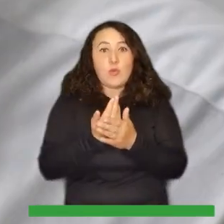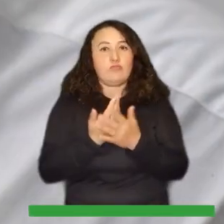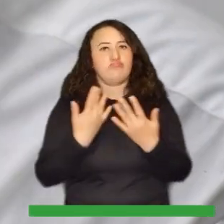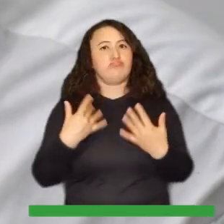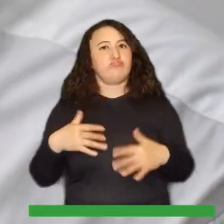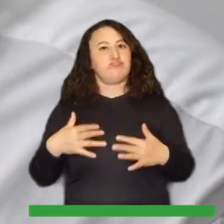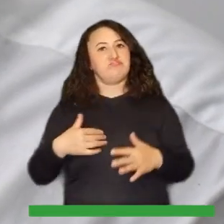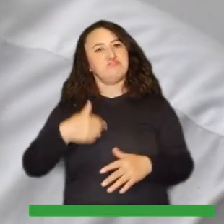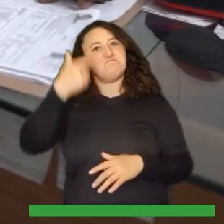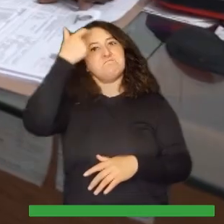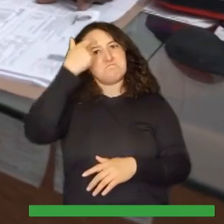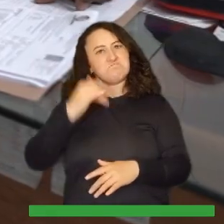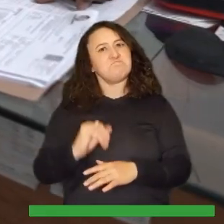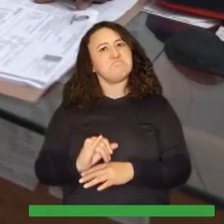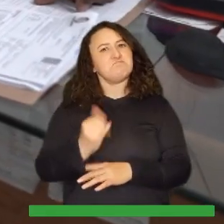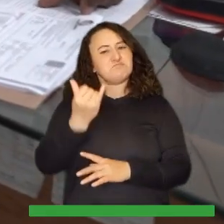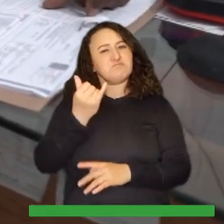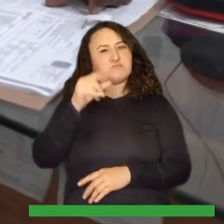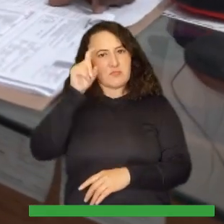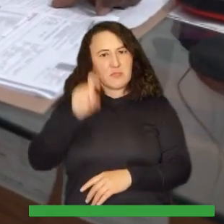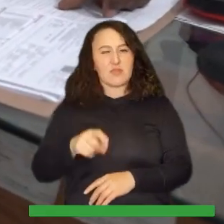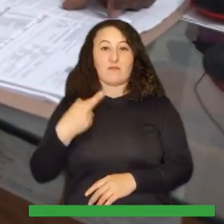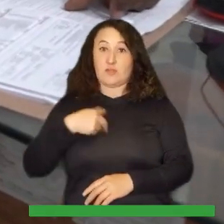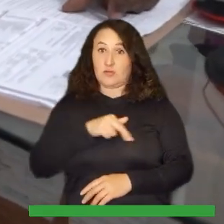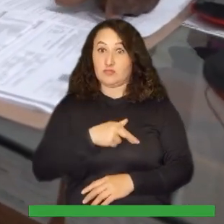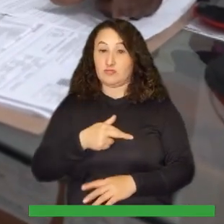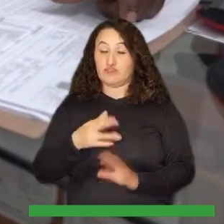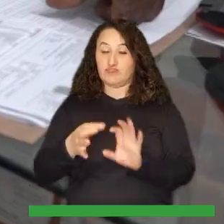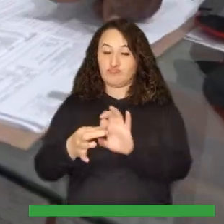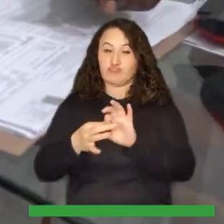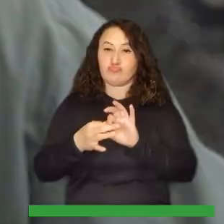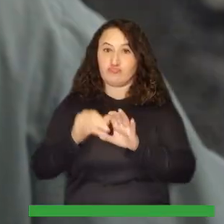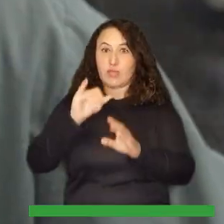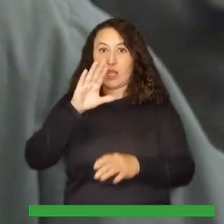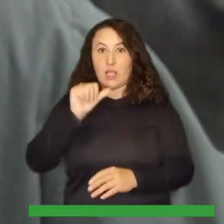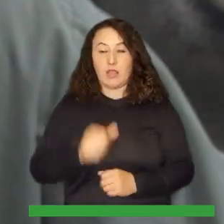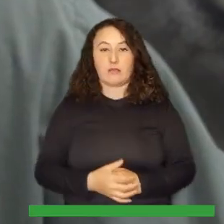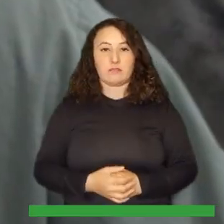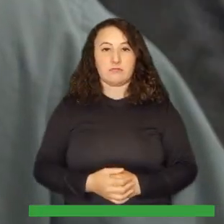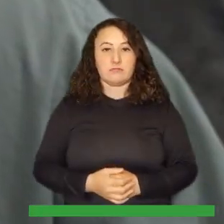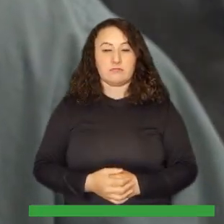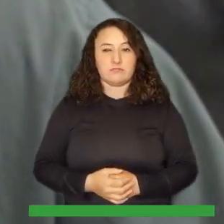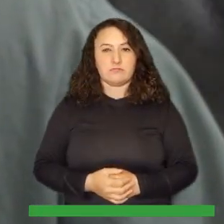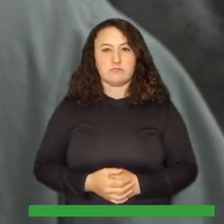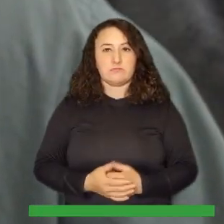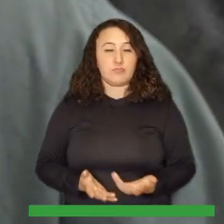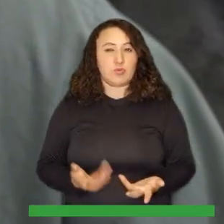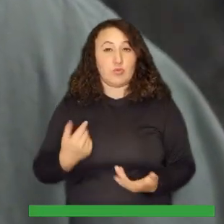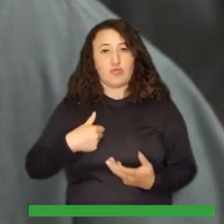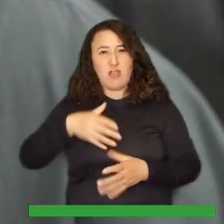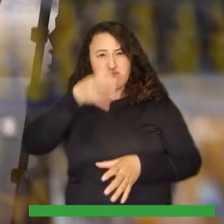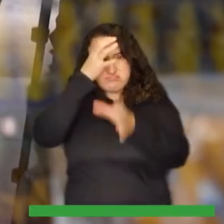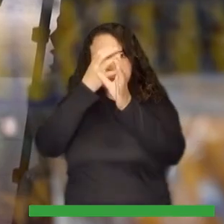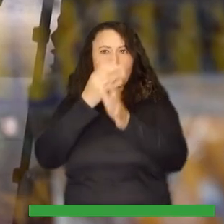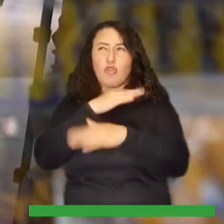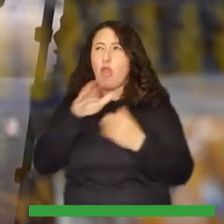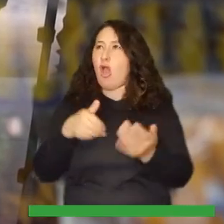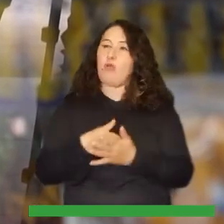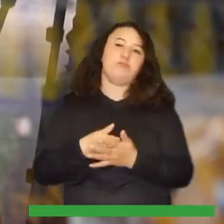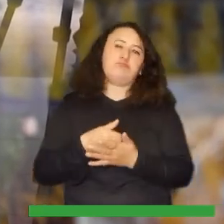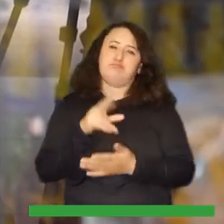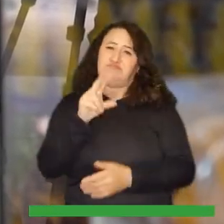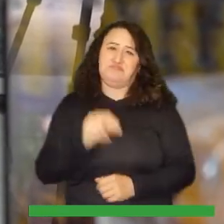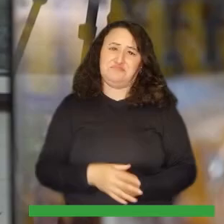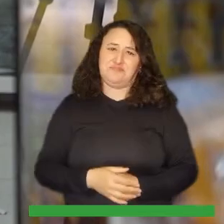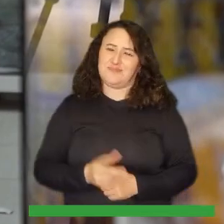sí, tenemos que estar de la mano del ICA, porque uno no se la sabe toda. Voy a tener